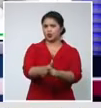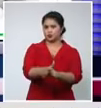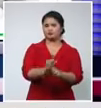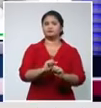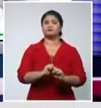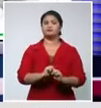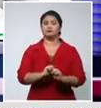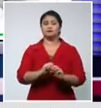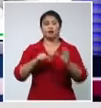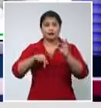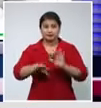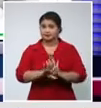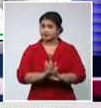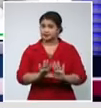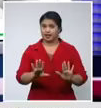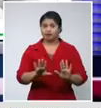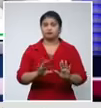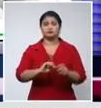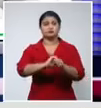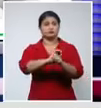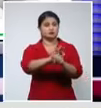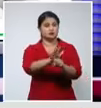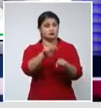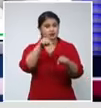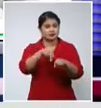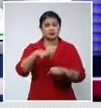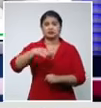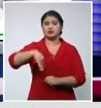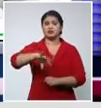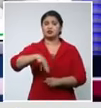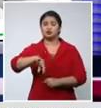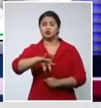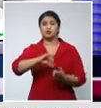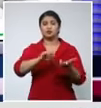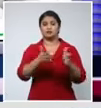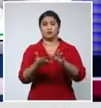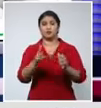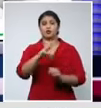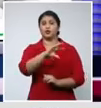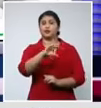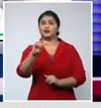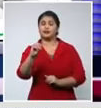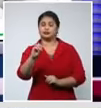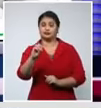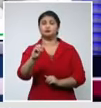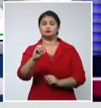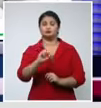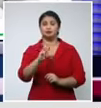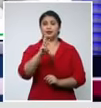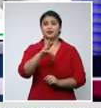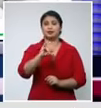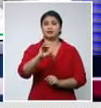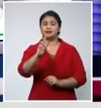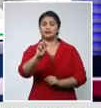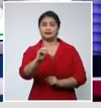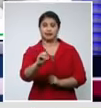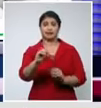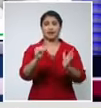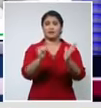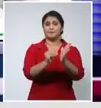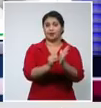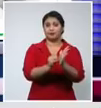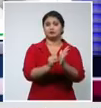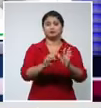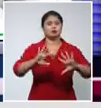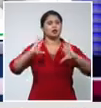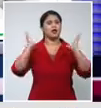A propósito, la pandemia de coronavirus ha dejado cerca de 360 mil casos ya en todo el planeta